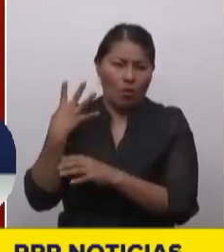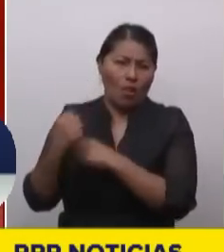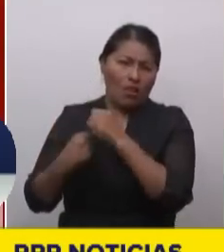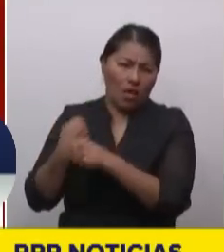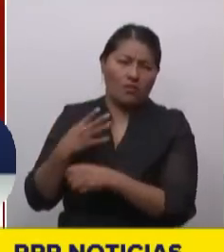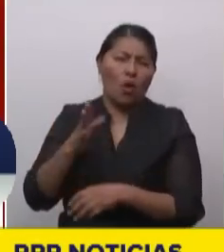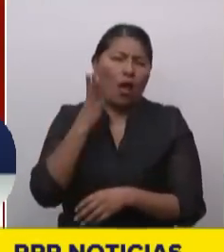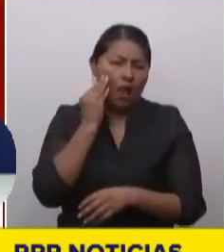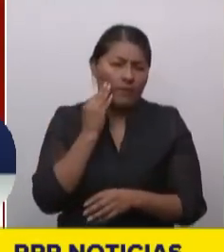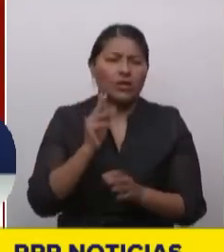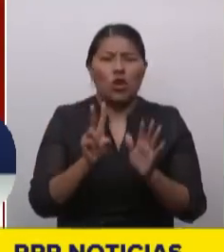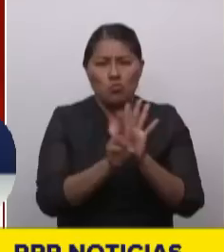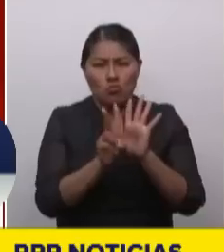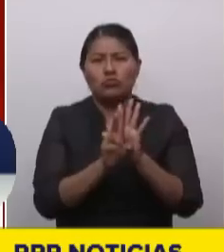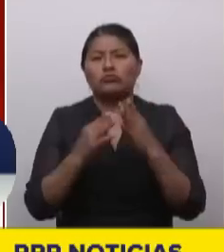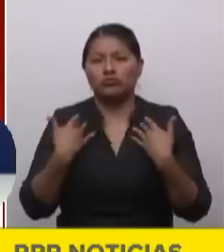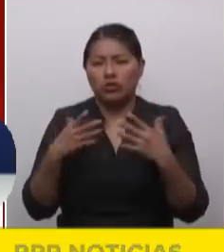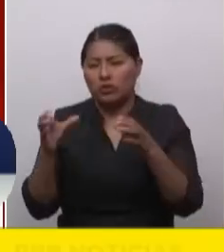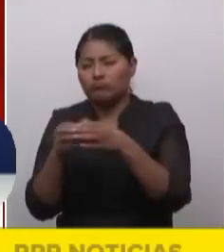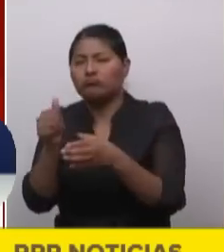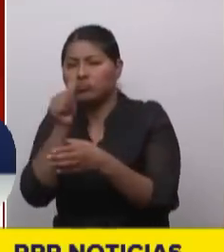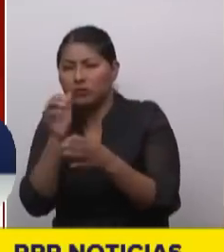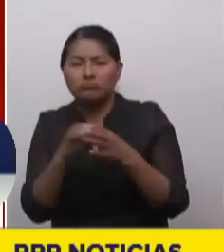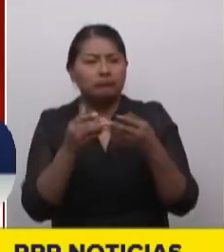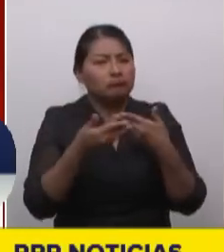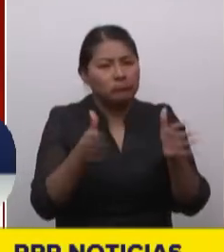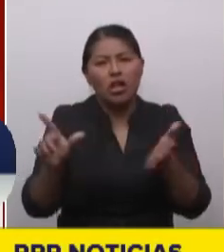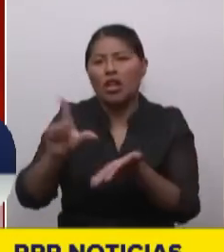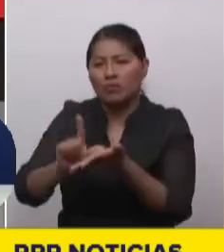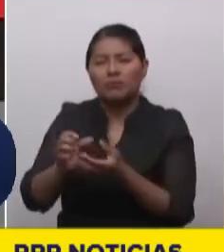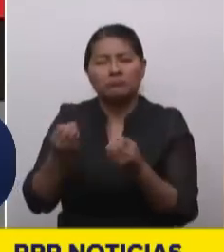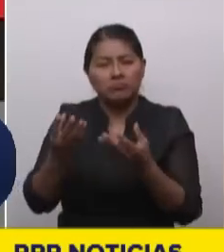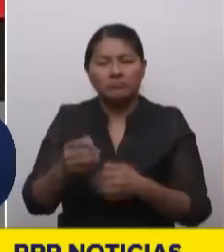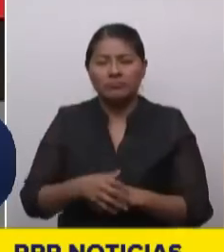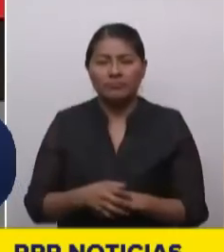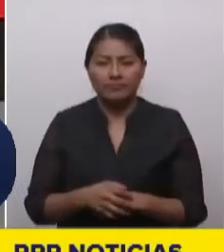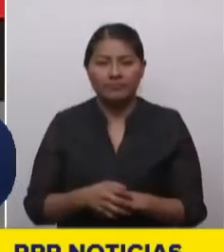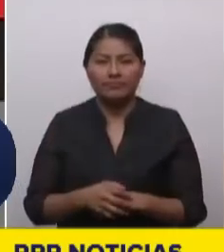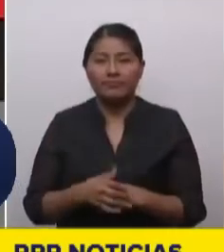hacerlo a nivel privado. Lo haré para todo Lima. Tiempo. Señores, muchas gracias.